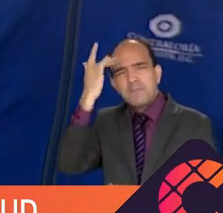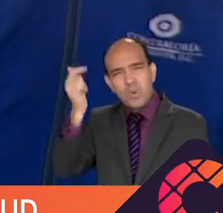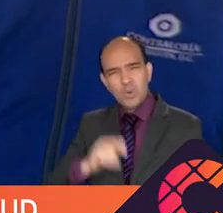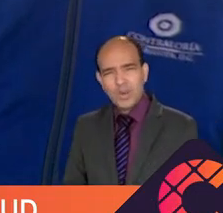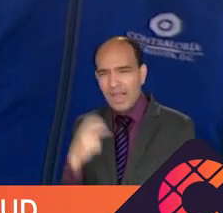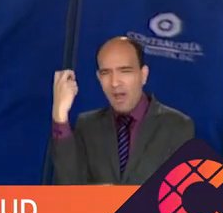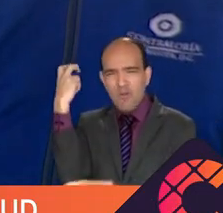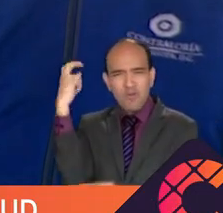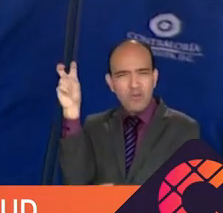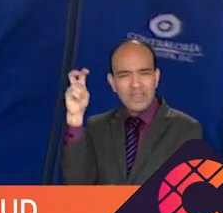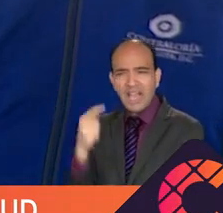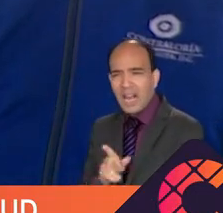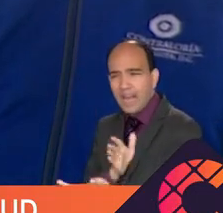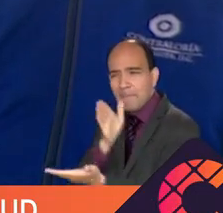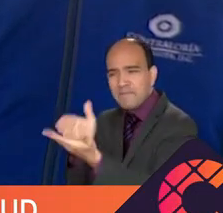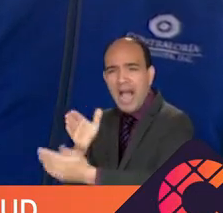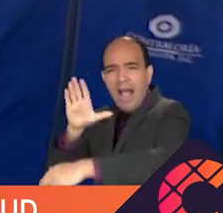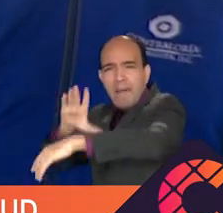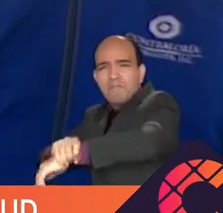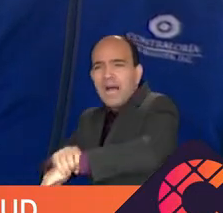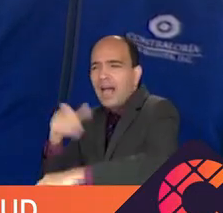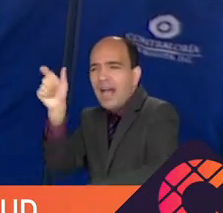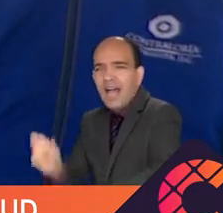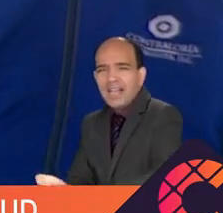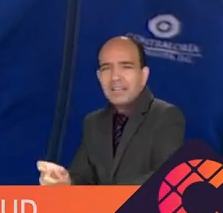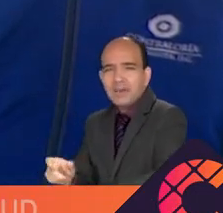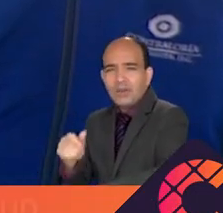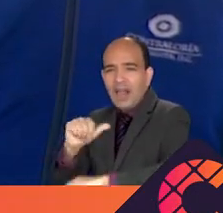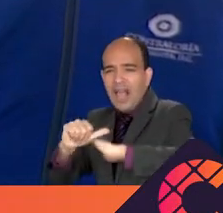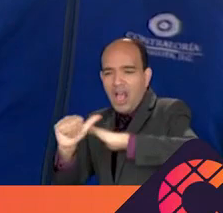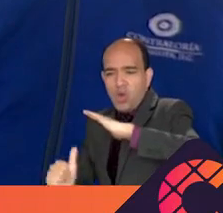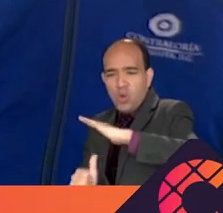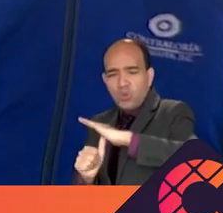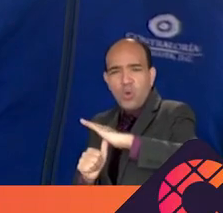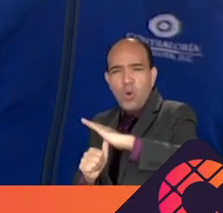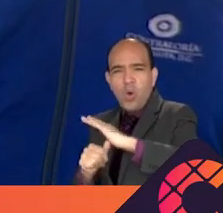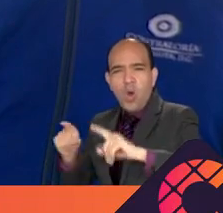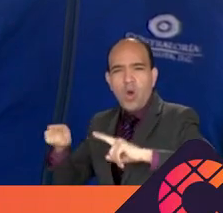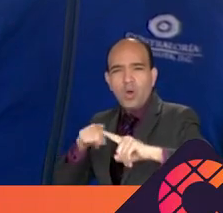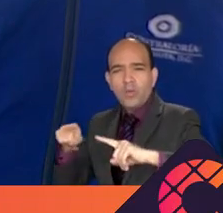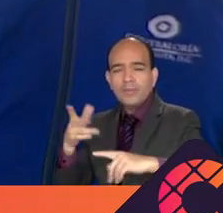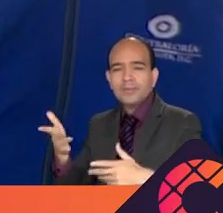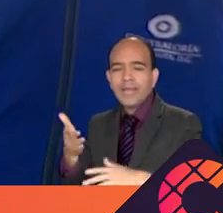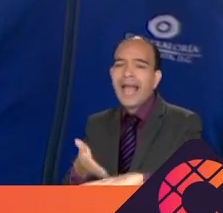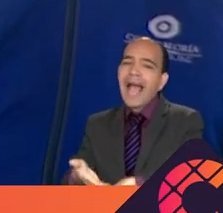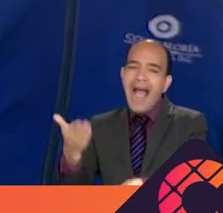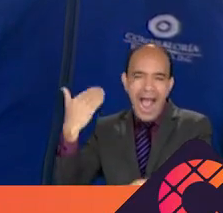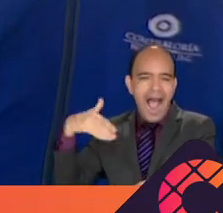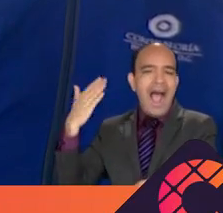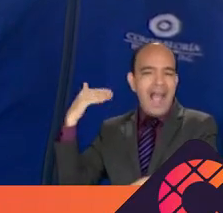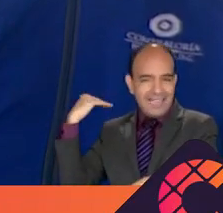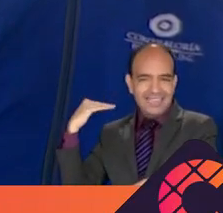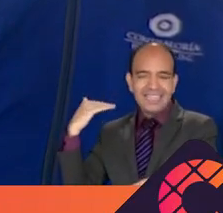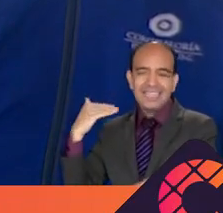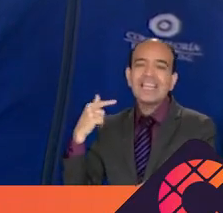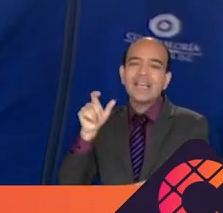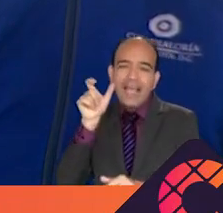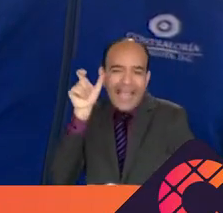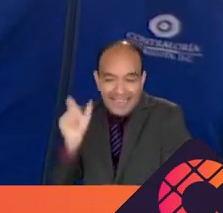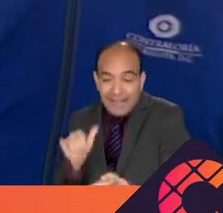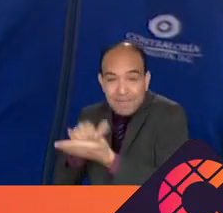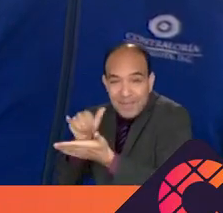este digamos esta captura tiene que ver con hechos que se sucedieron cuando esta persona trabajaba en el ejército en el